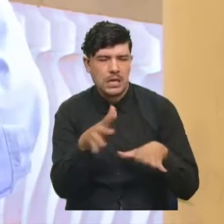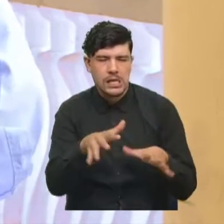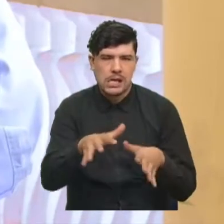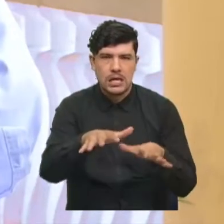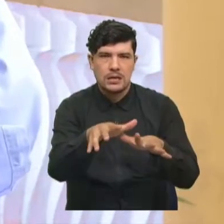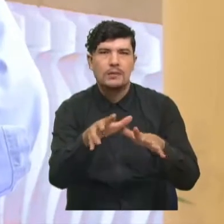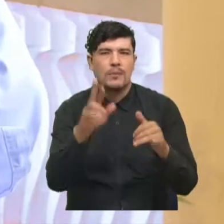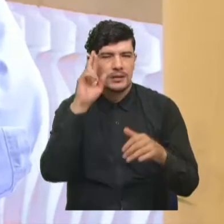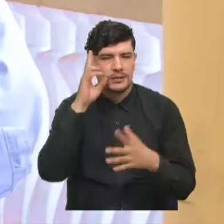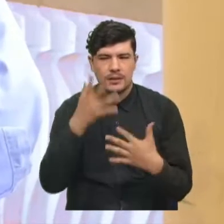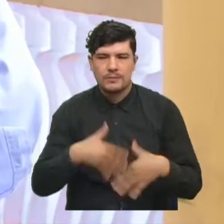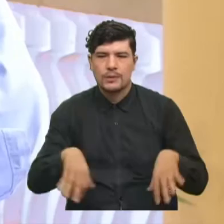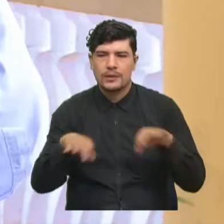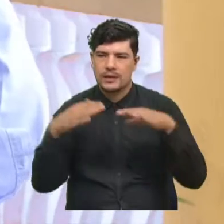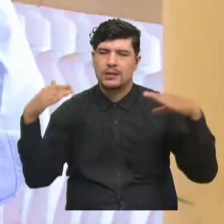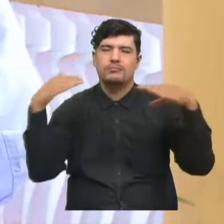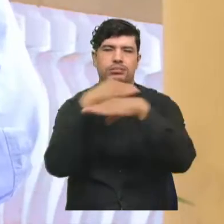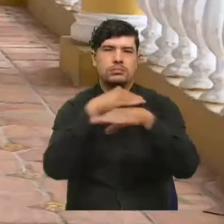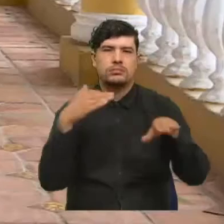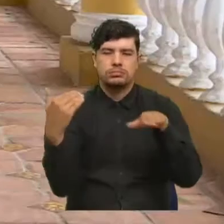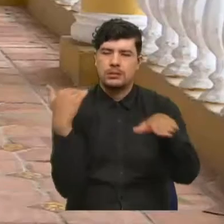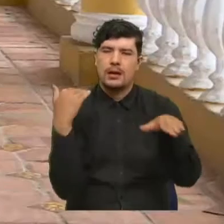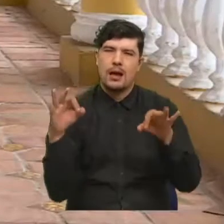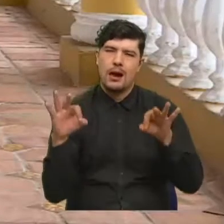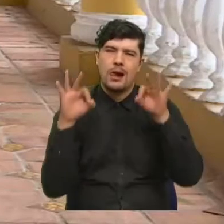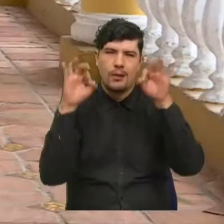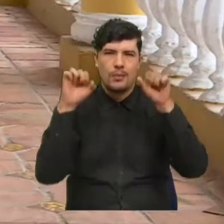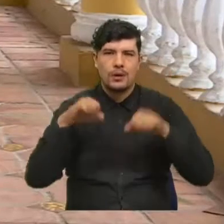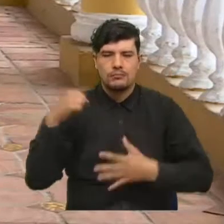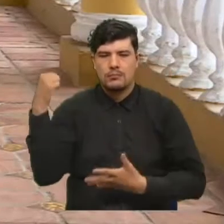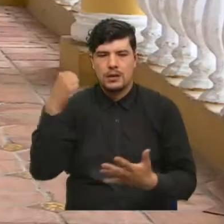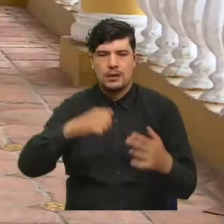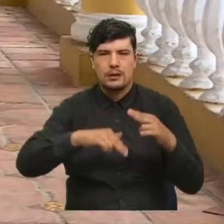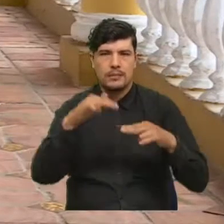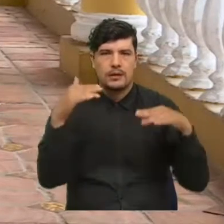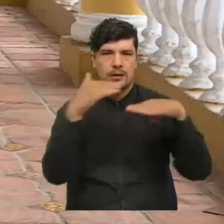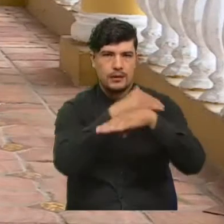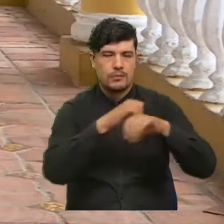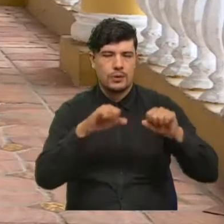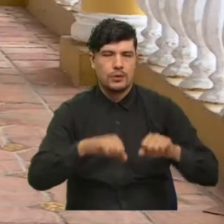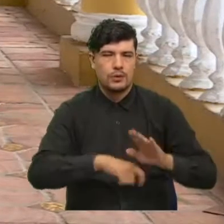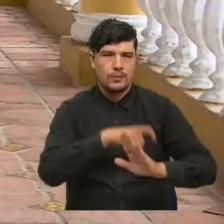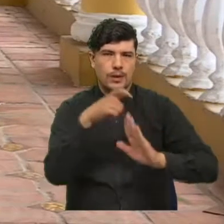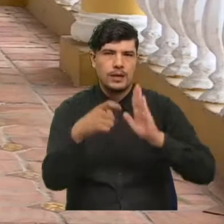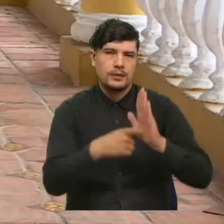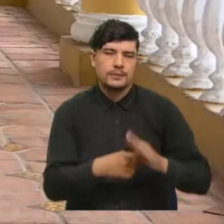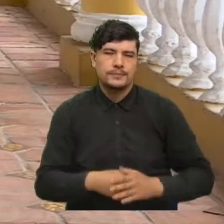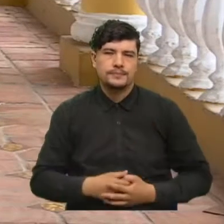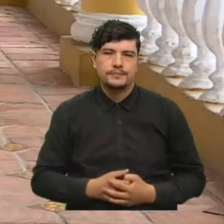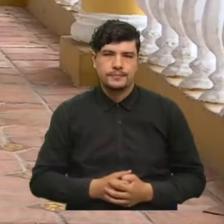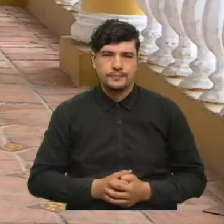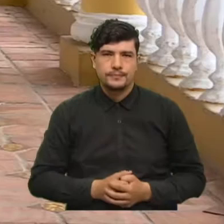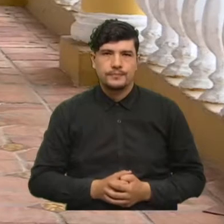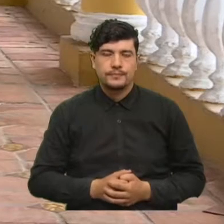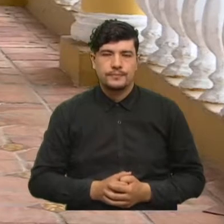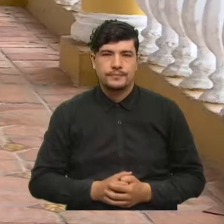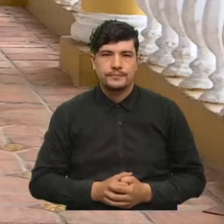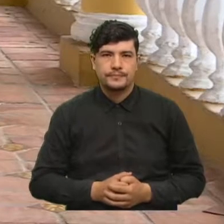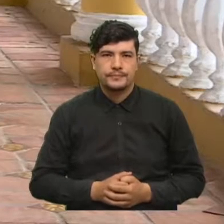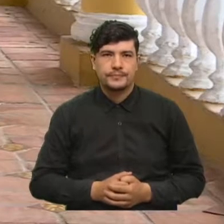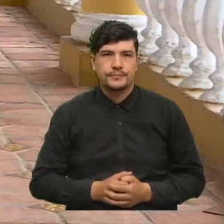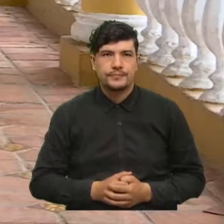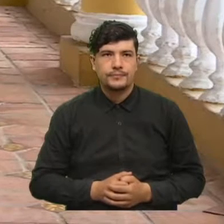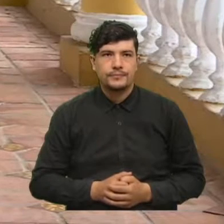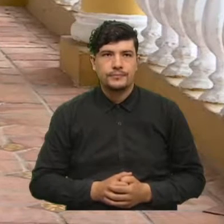importantes por parte del recaudo también para garantizarla en la pavimentación y el mantenimiento este corredor para poder avanzar